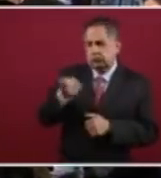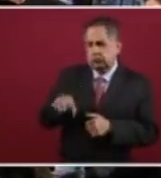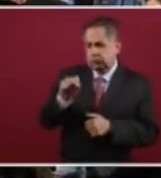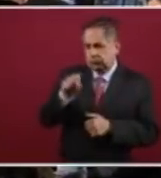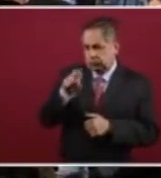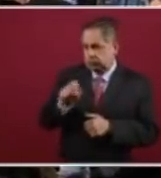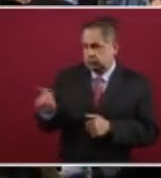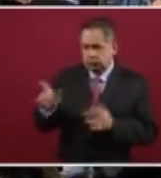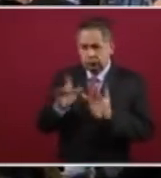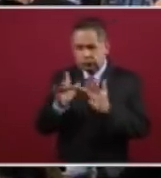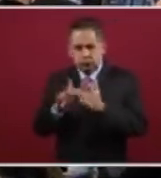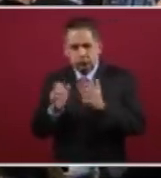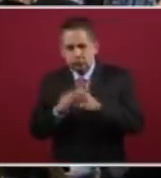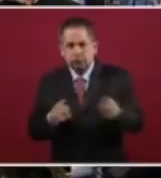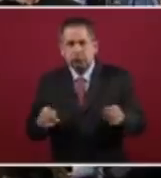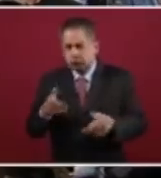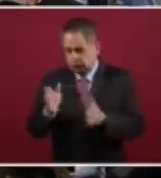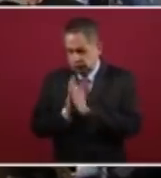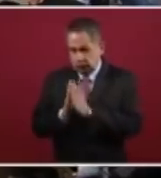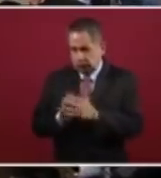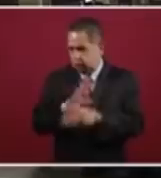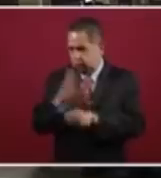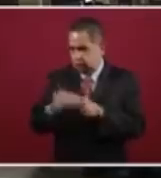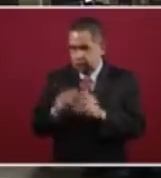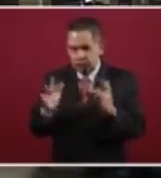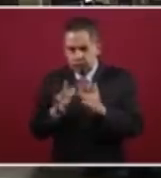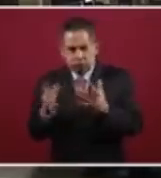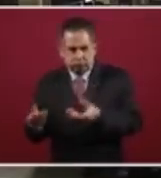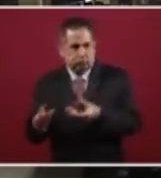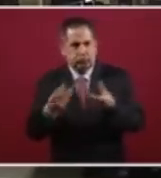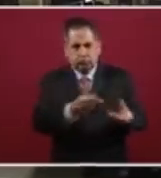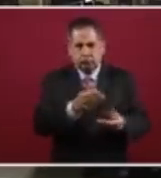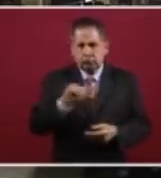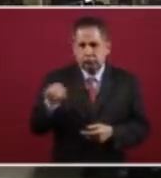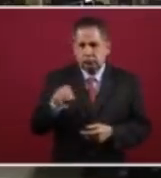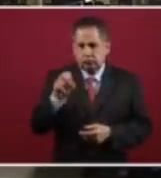Sí. Gracias. Por favor, muchas todo gracias. Lo que tengas.